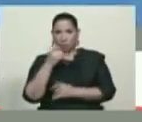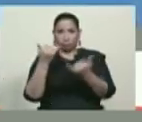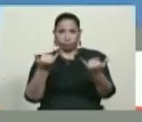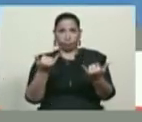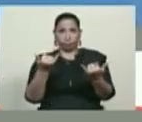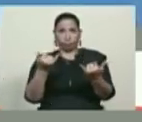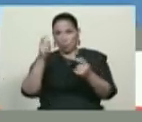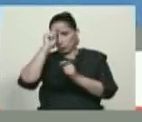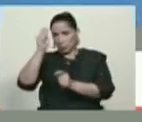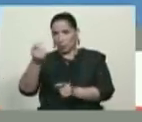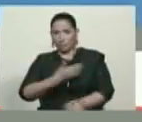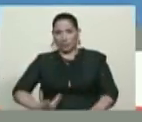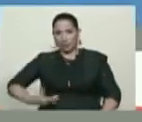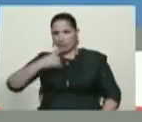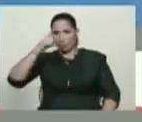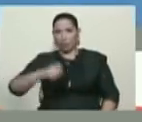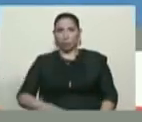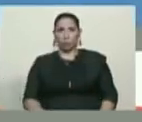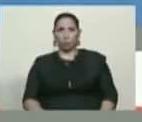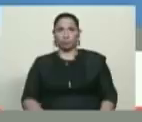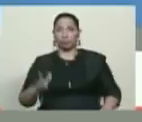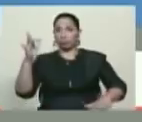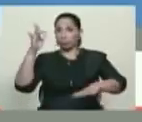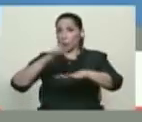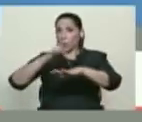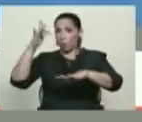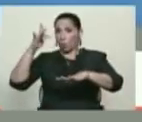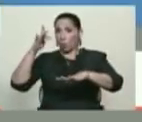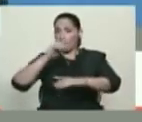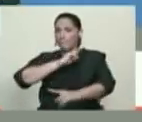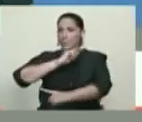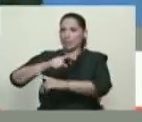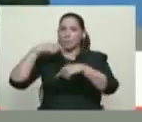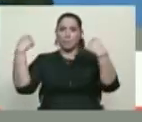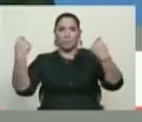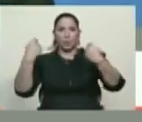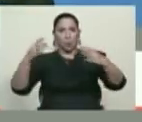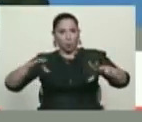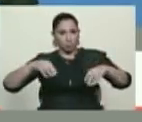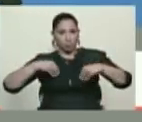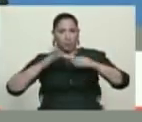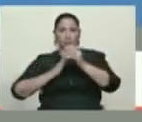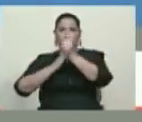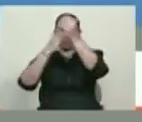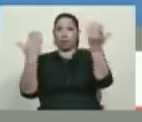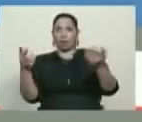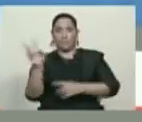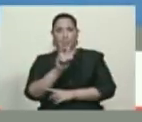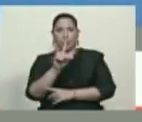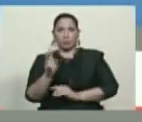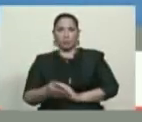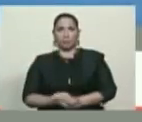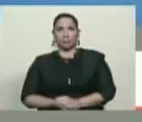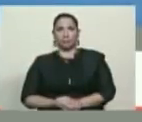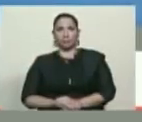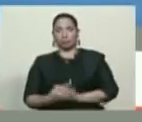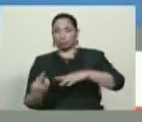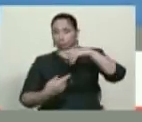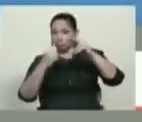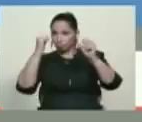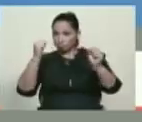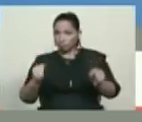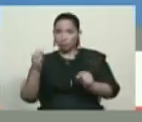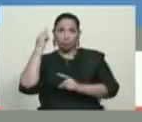presidente Nicolás Maduro le tocó, por mandato popular, asumir el liderazgo de Venezuela y de la Revolución